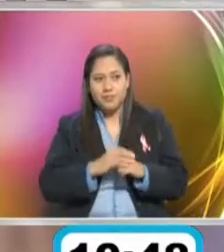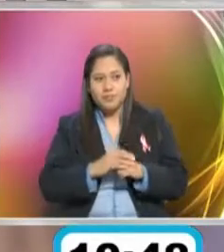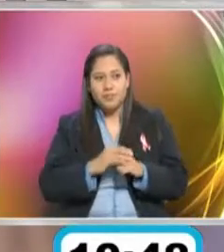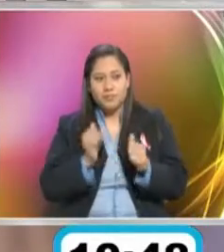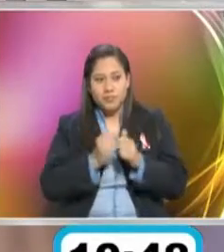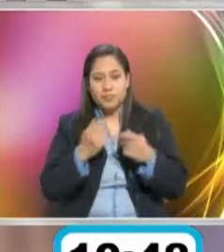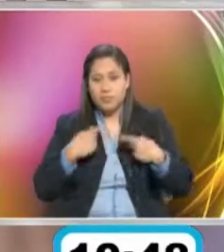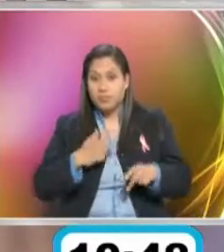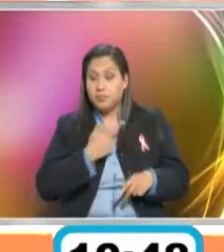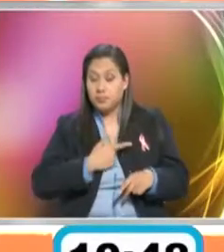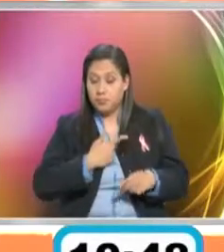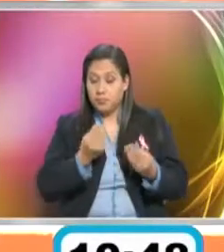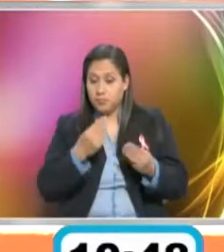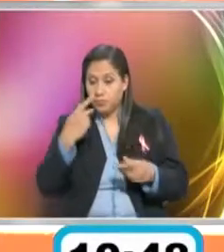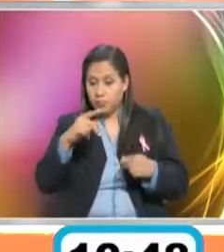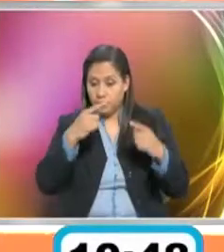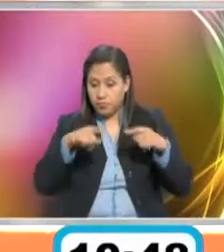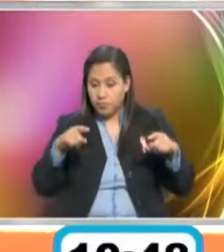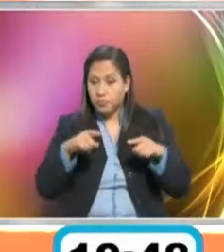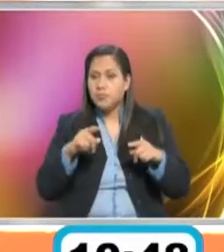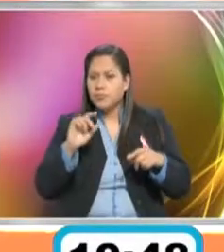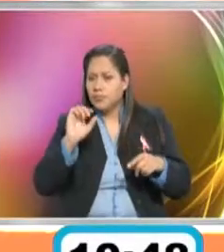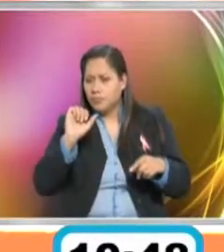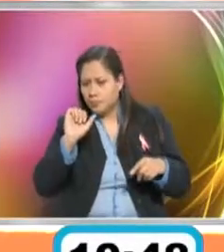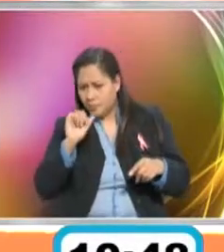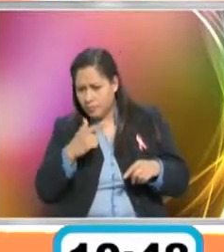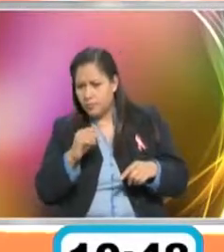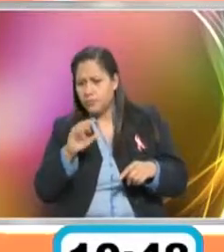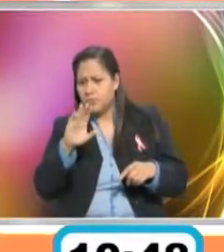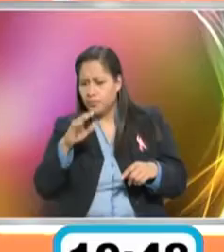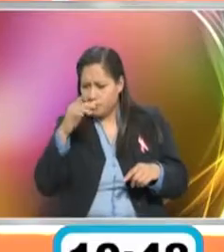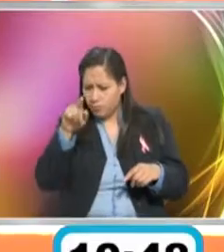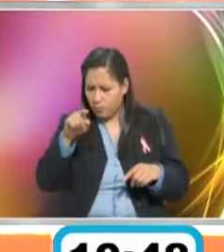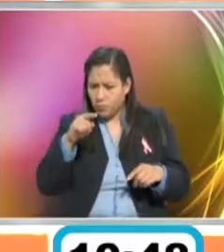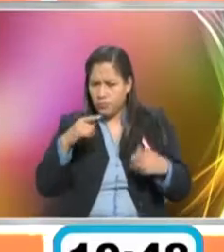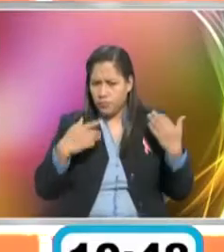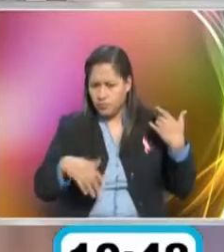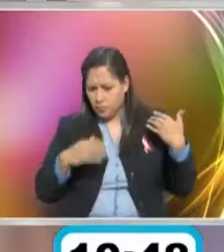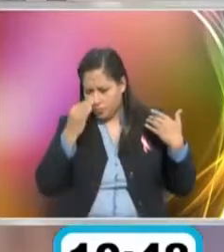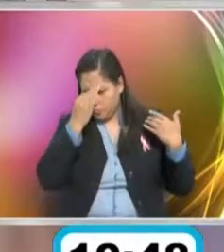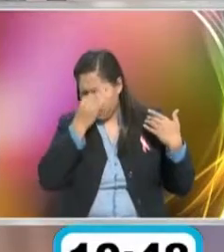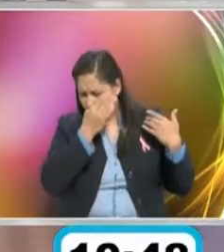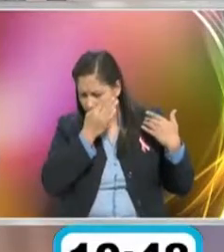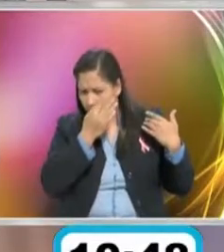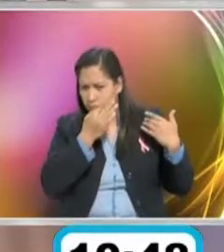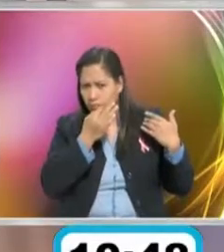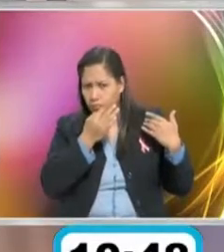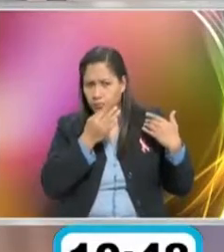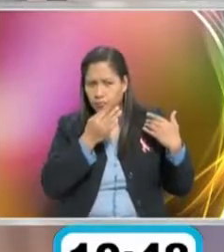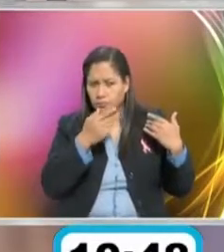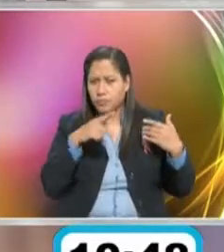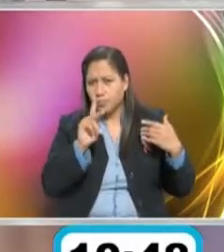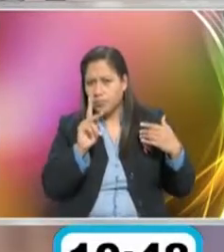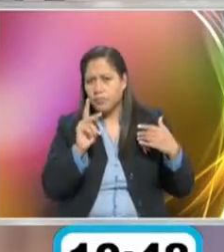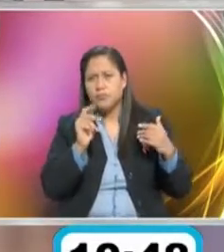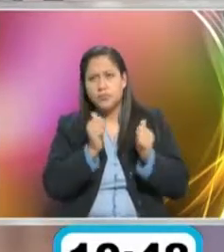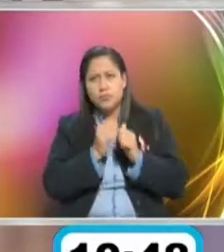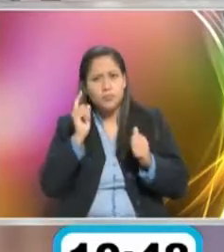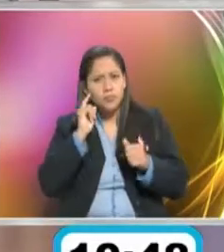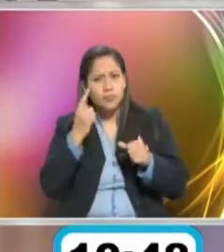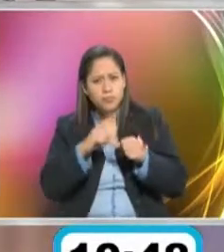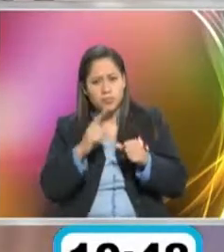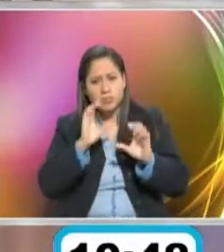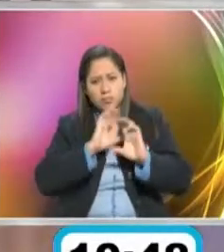público, que nos Así gusta es. mucho tu música. Hay algo, tú tocas pop, interpretas pop, pero con letras